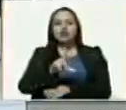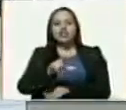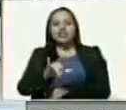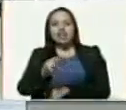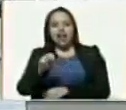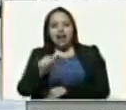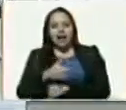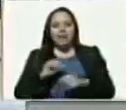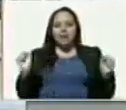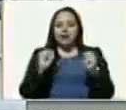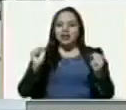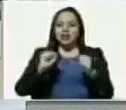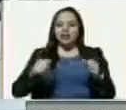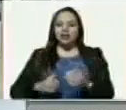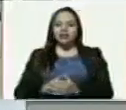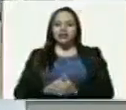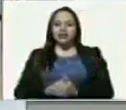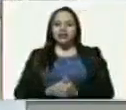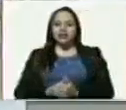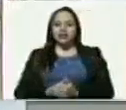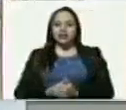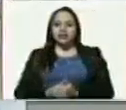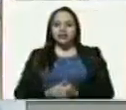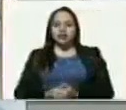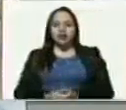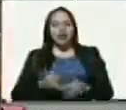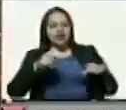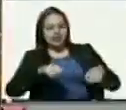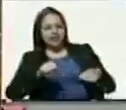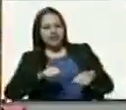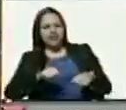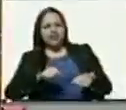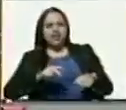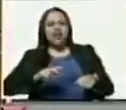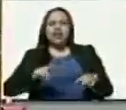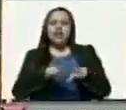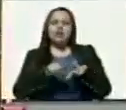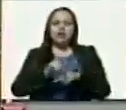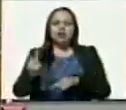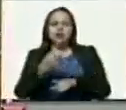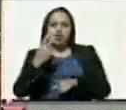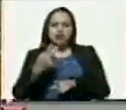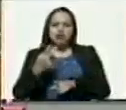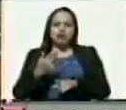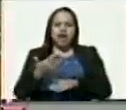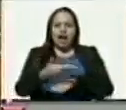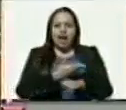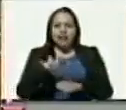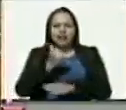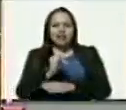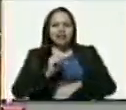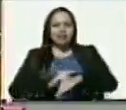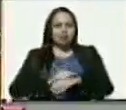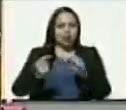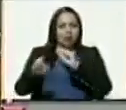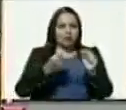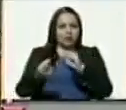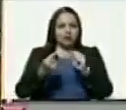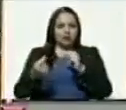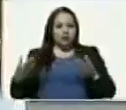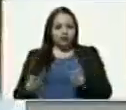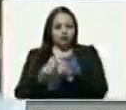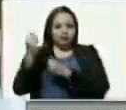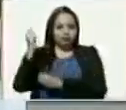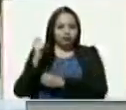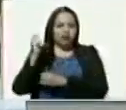Mérida. Mire, hermosa vamos, tierra. Esto hoy es como una segunda parte de una conversación que nosotros tuvimos una oportunidad con el diputado Ramón Lobo, justamente el impuesto a las grandes